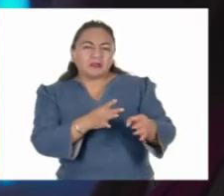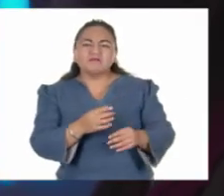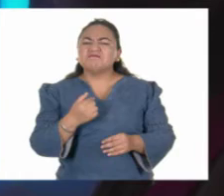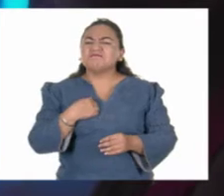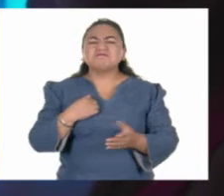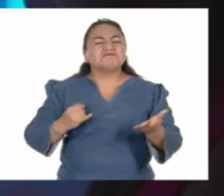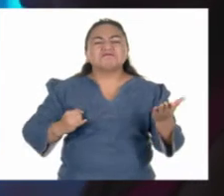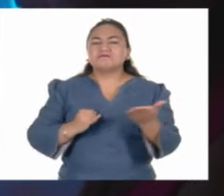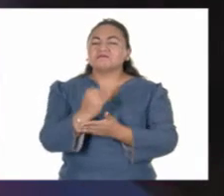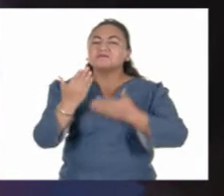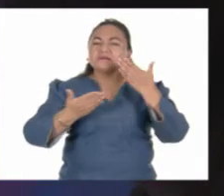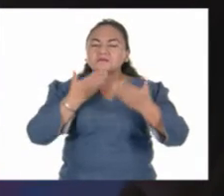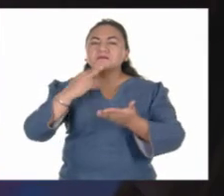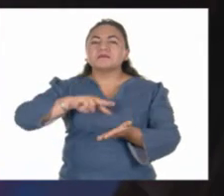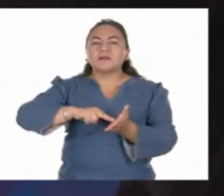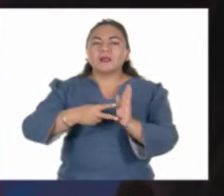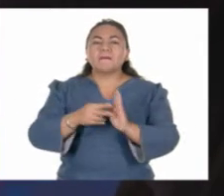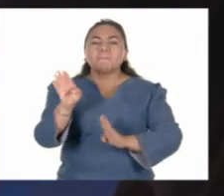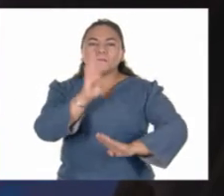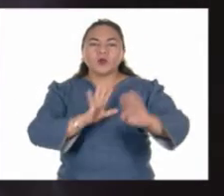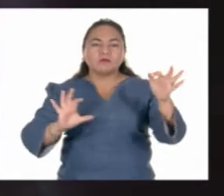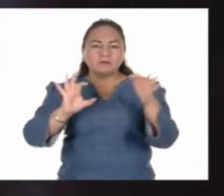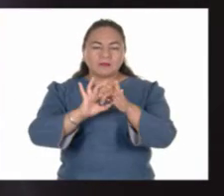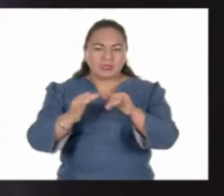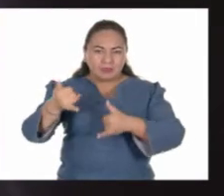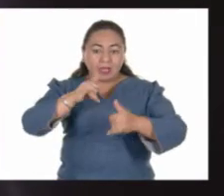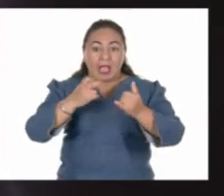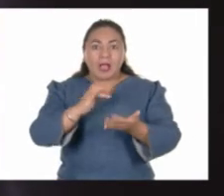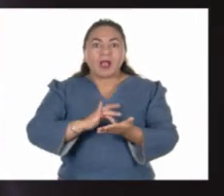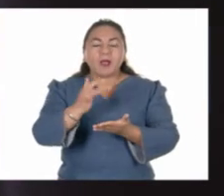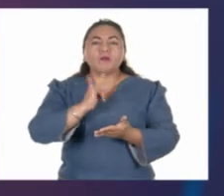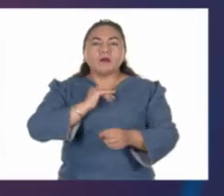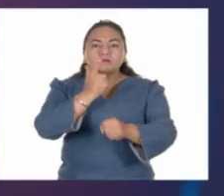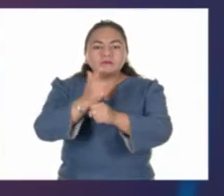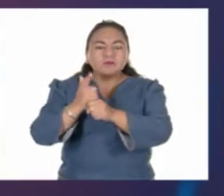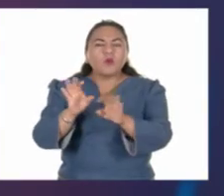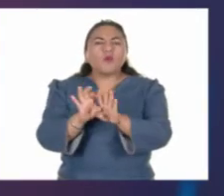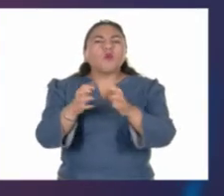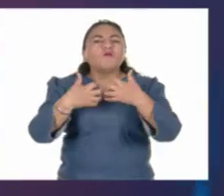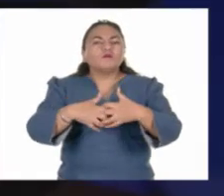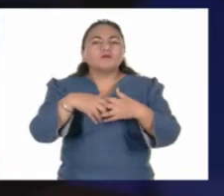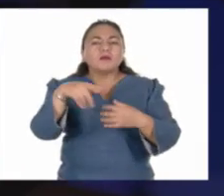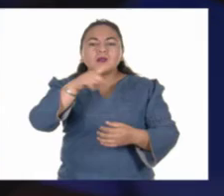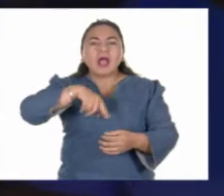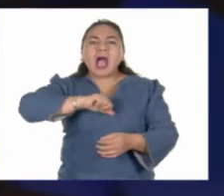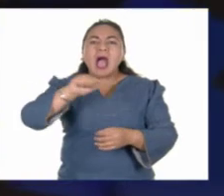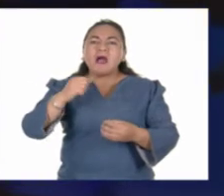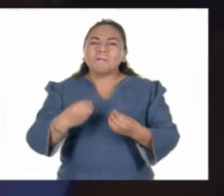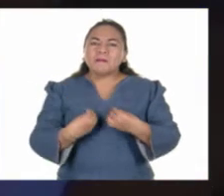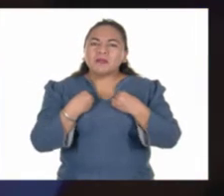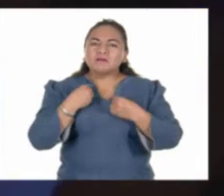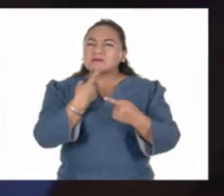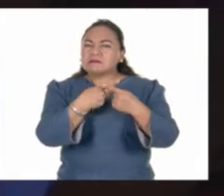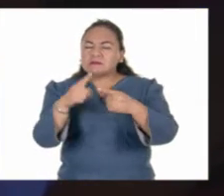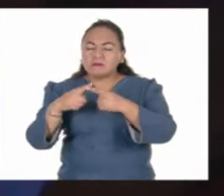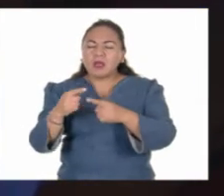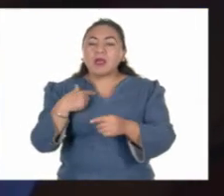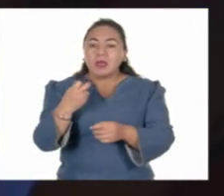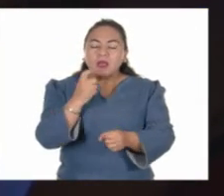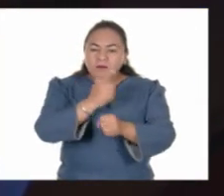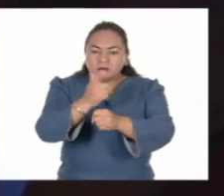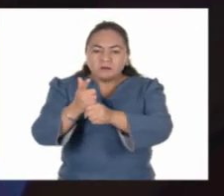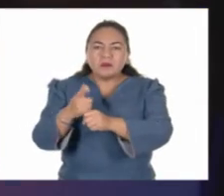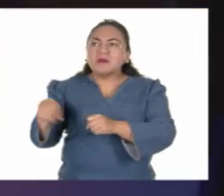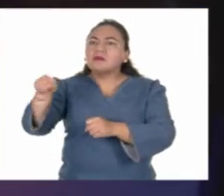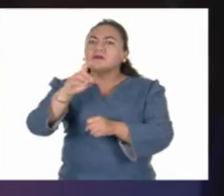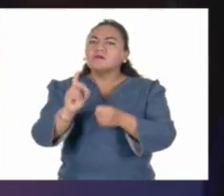Decidí estudiar ingeniería bioquímica porque me ayudó a entender cómo funcionaban los seres vivos, pero también empezó mi camino para descubrir soluciones que